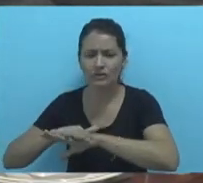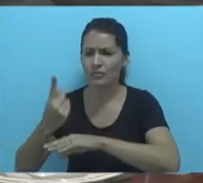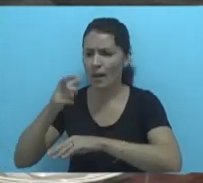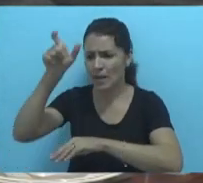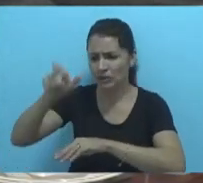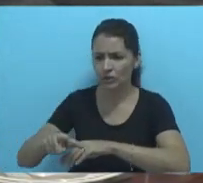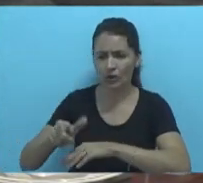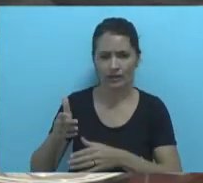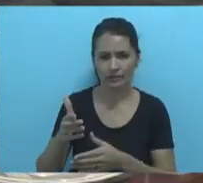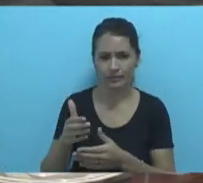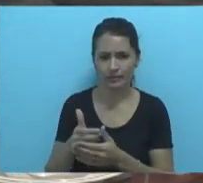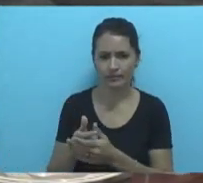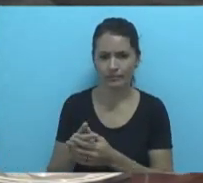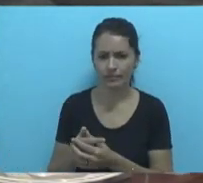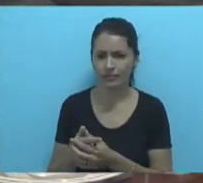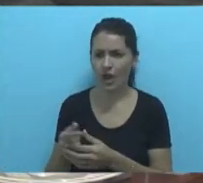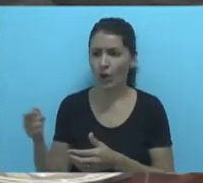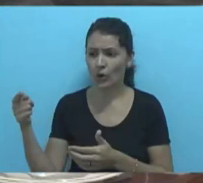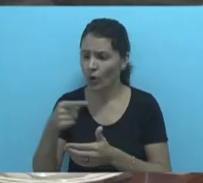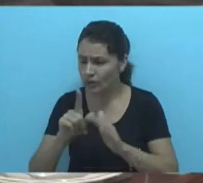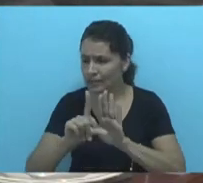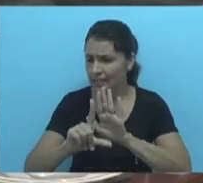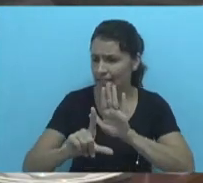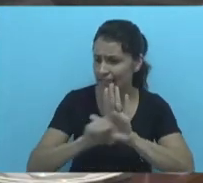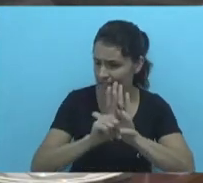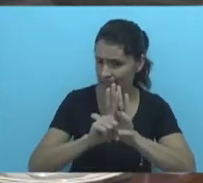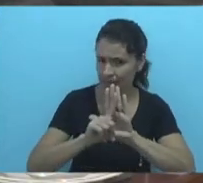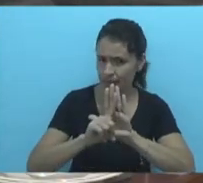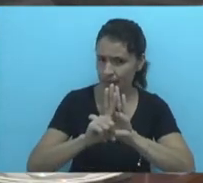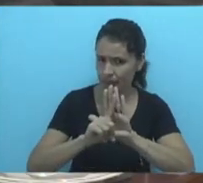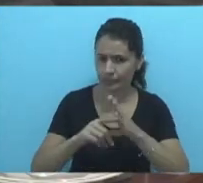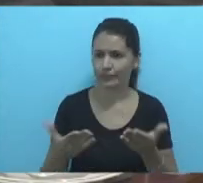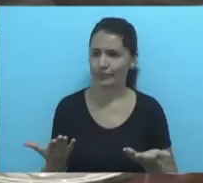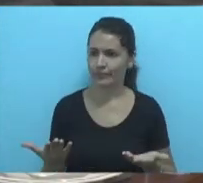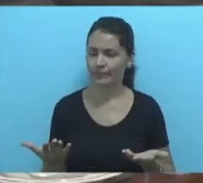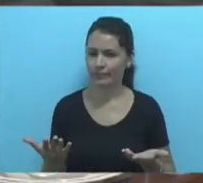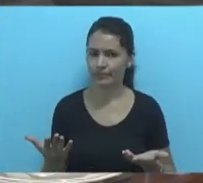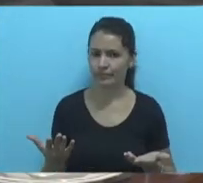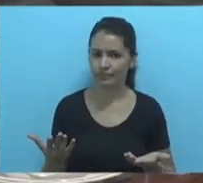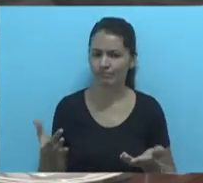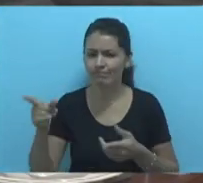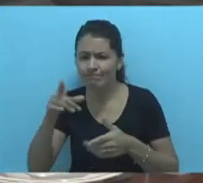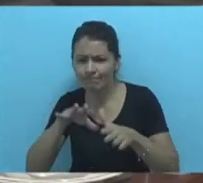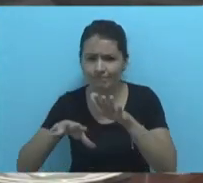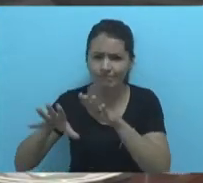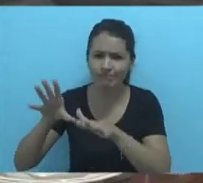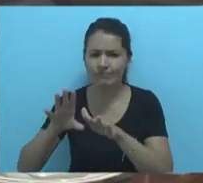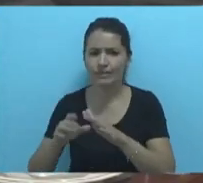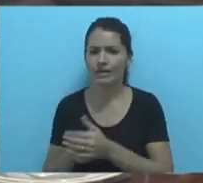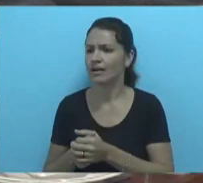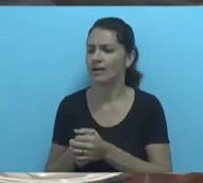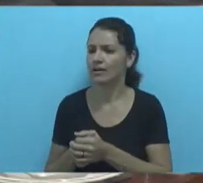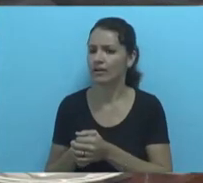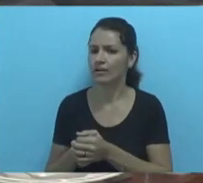persona que está evadiendo el accionar de la justicia, haciendo artilugio de este